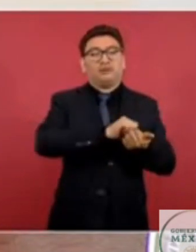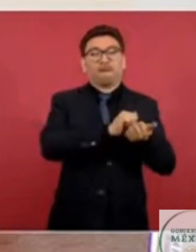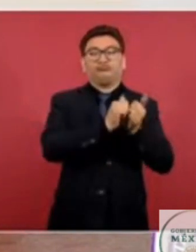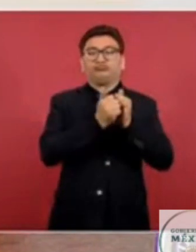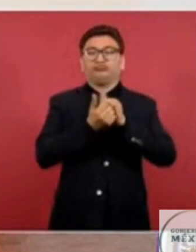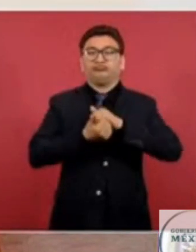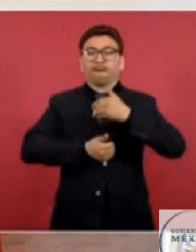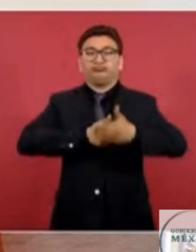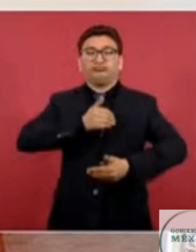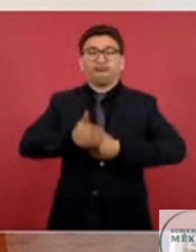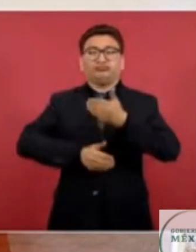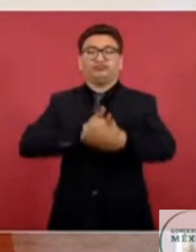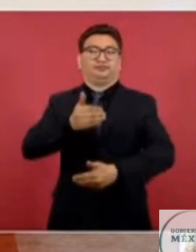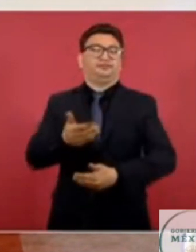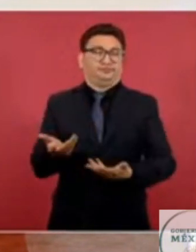y hay que definirnos.